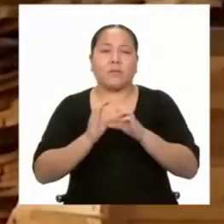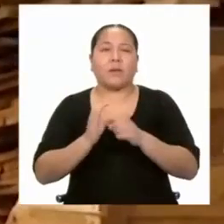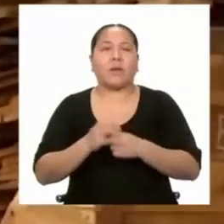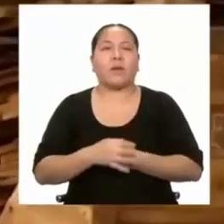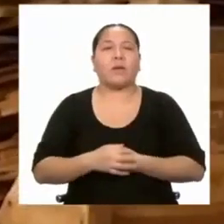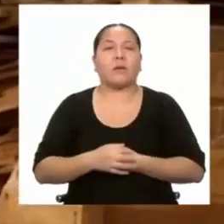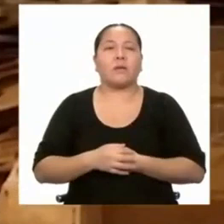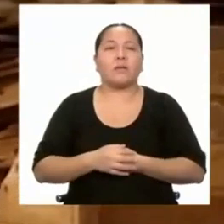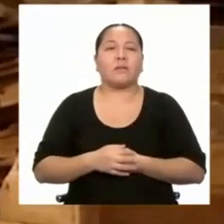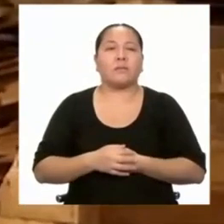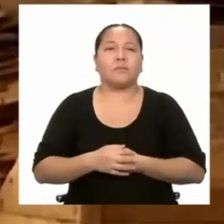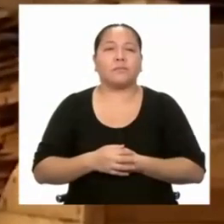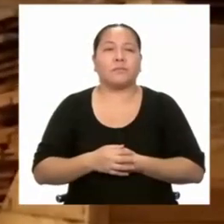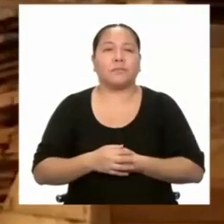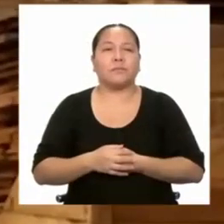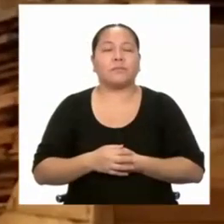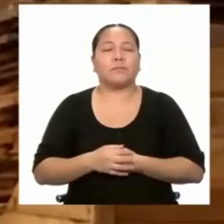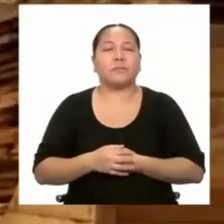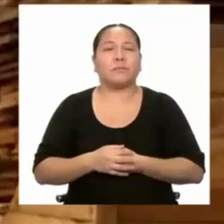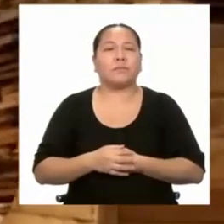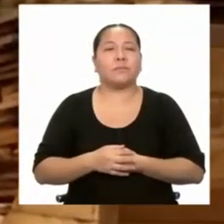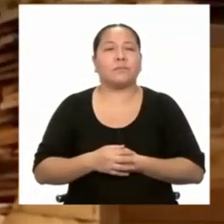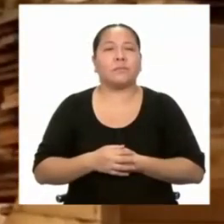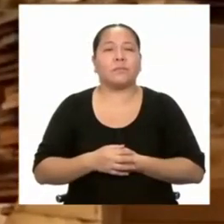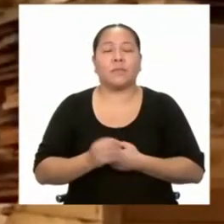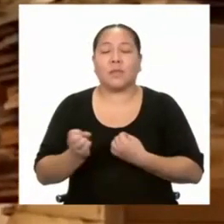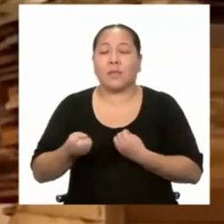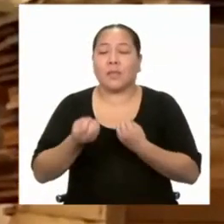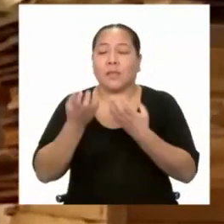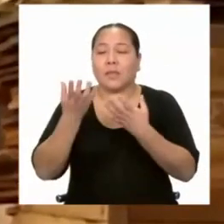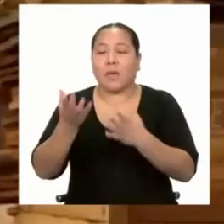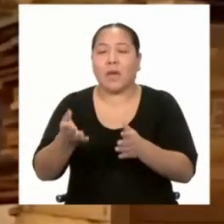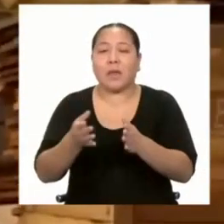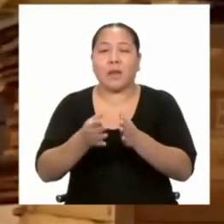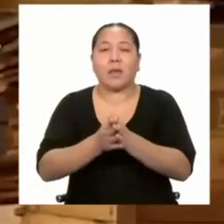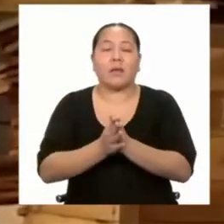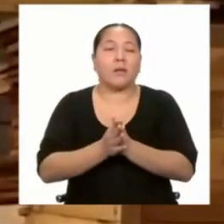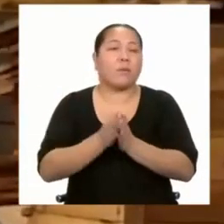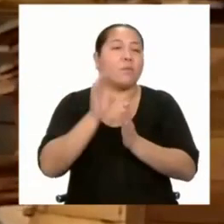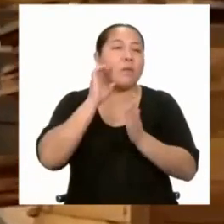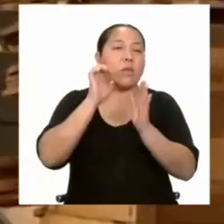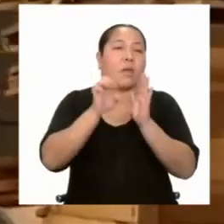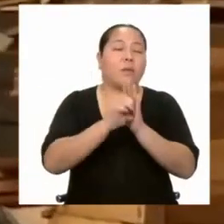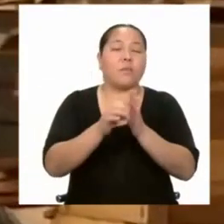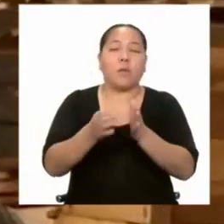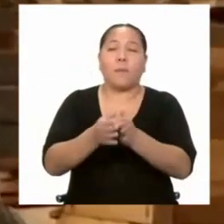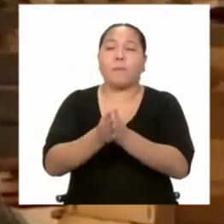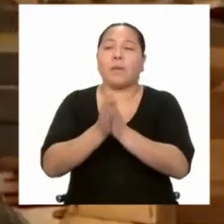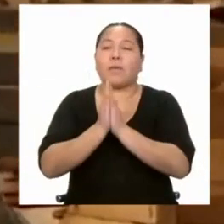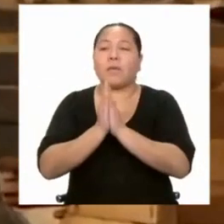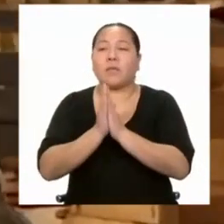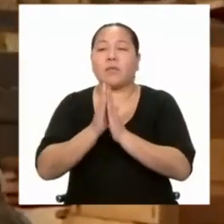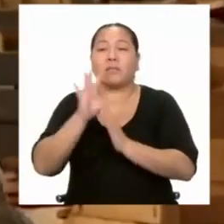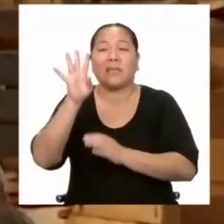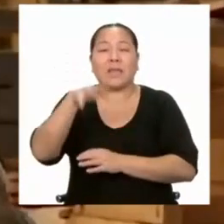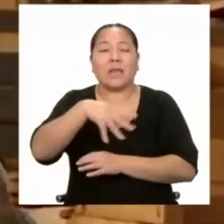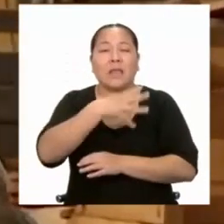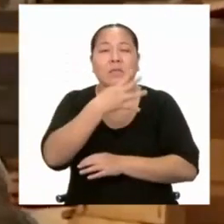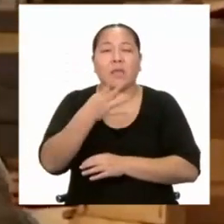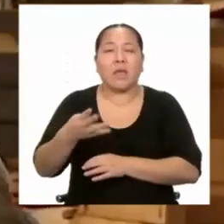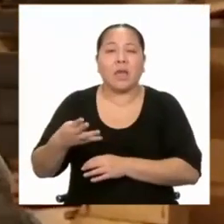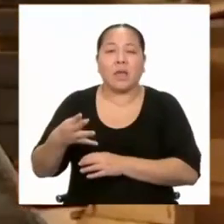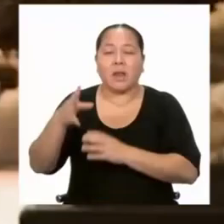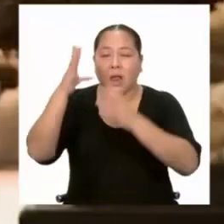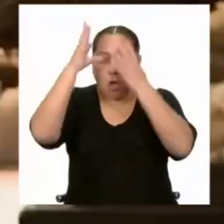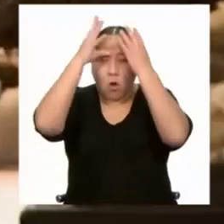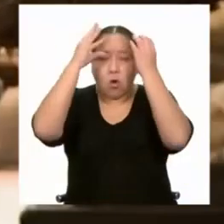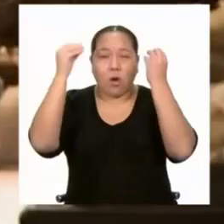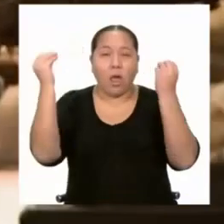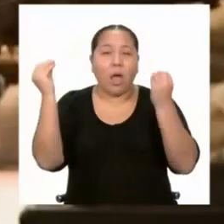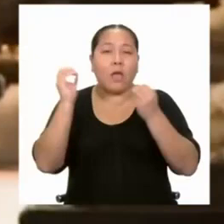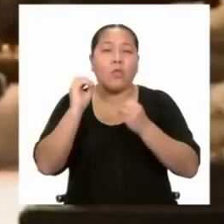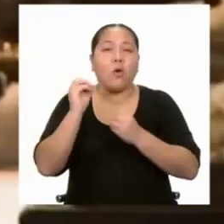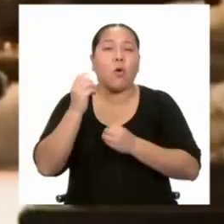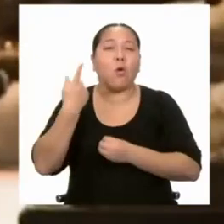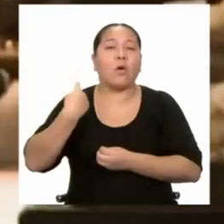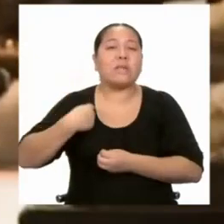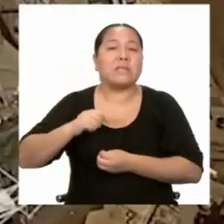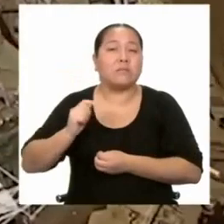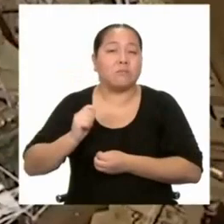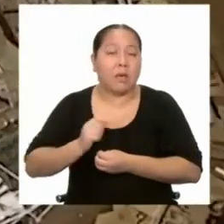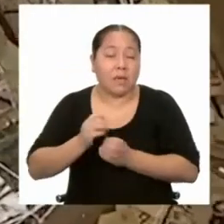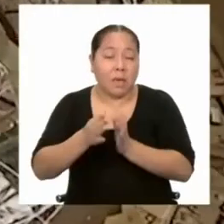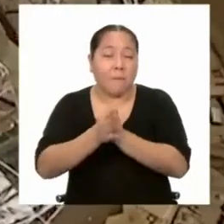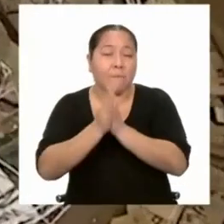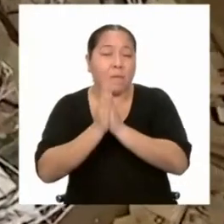Todavía abastecer los pedidos de ejemplo, de Inglaterra, de Holanda y de España.